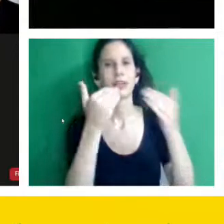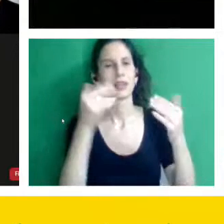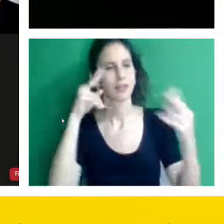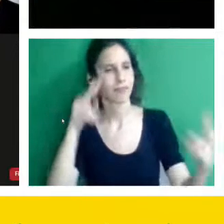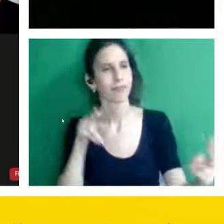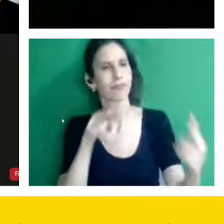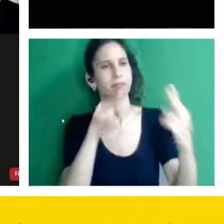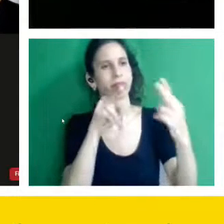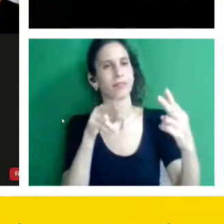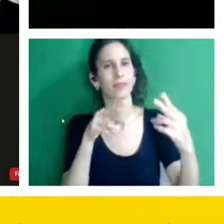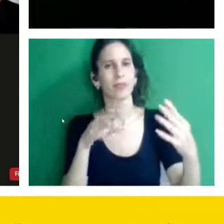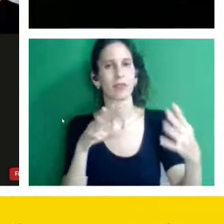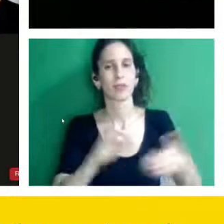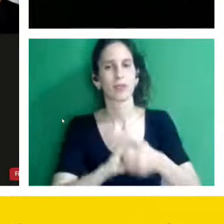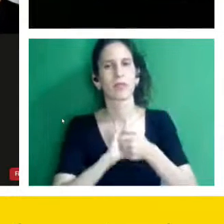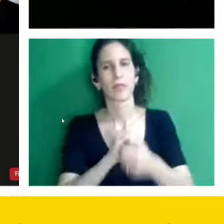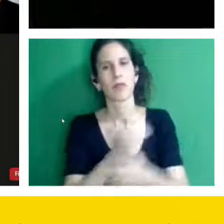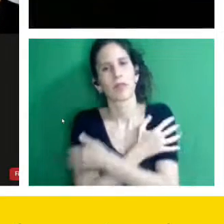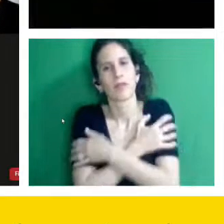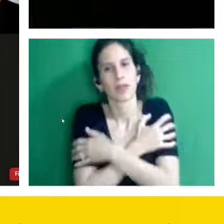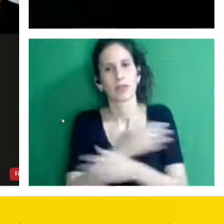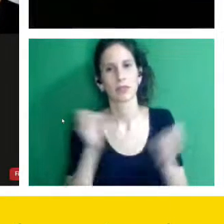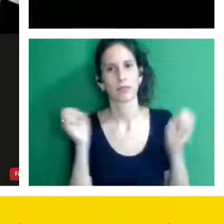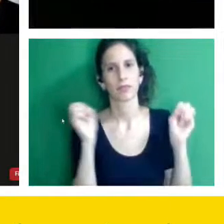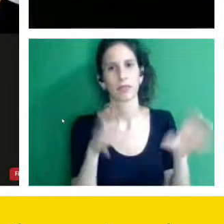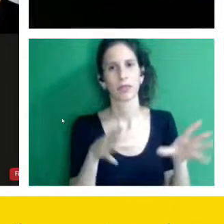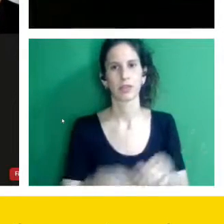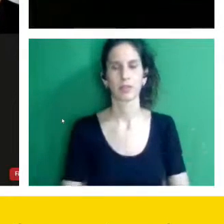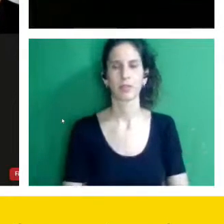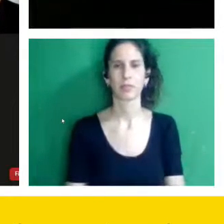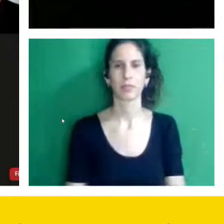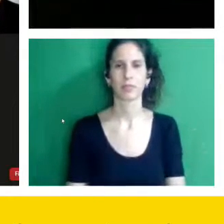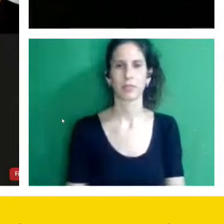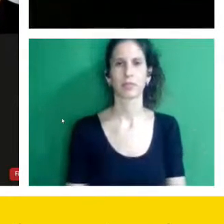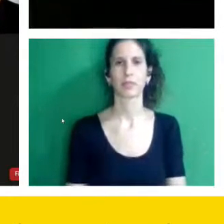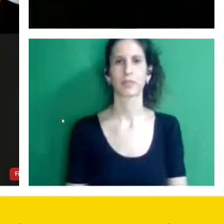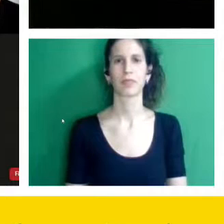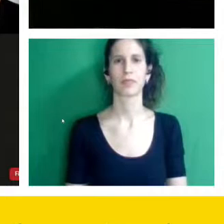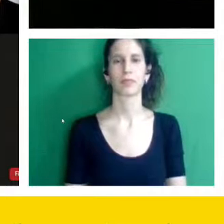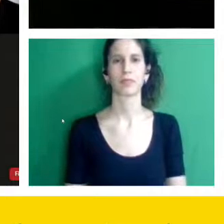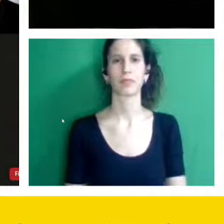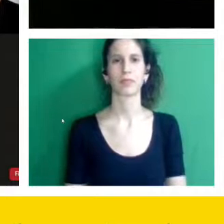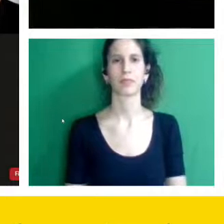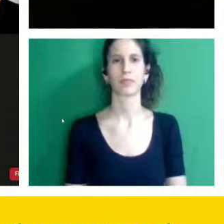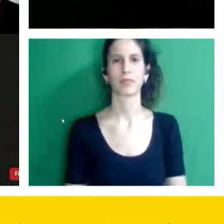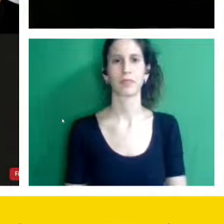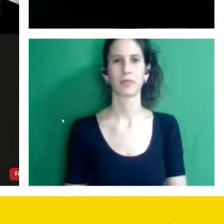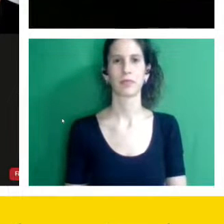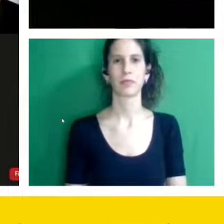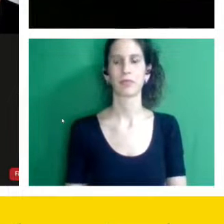un abrazo para los dos y bueno, muy buena la tarea de hoy.